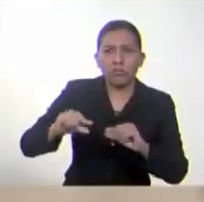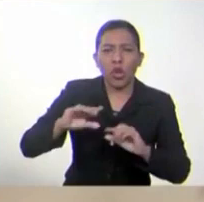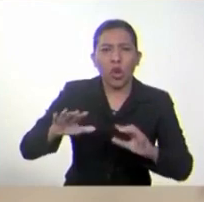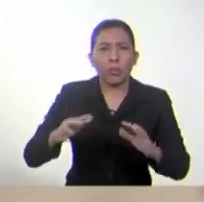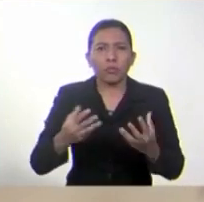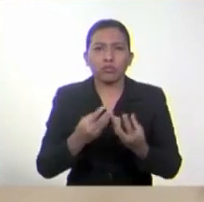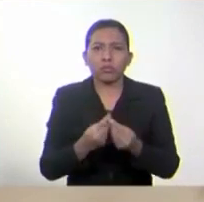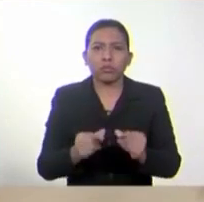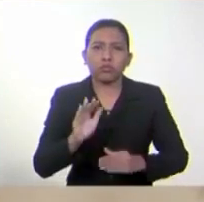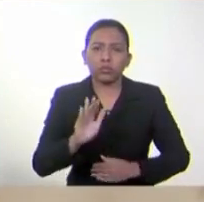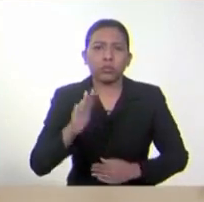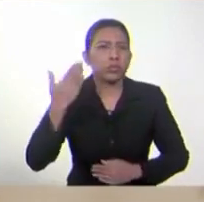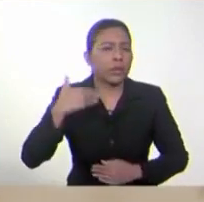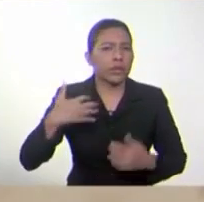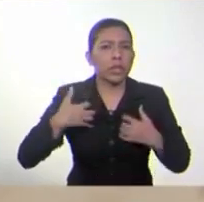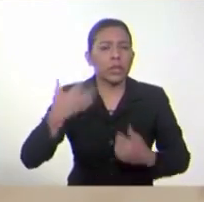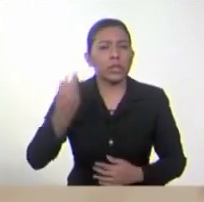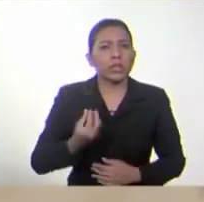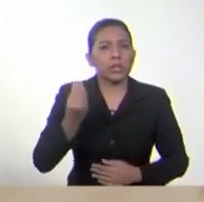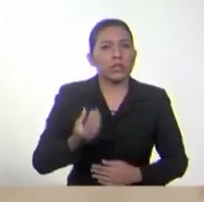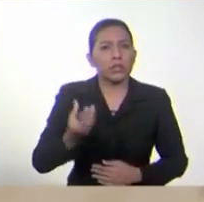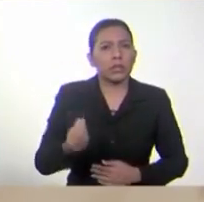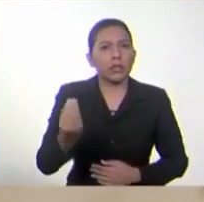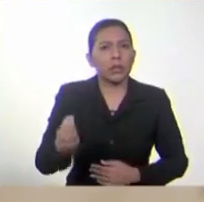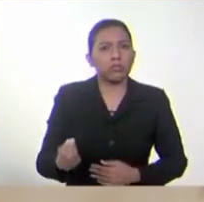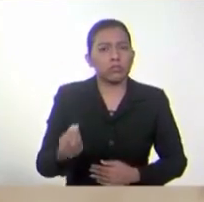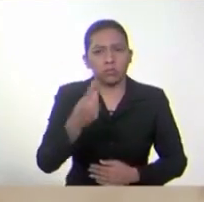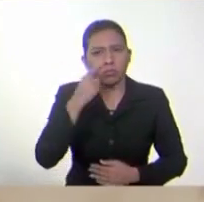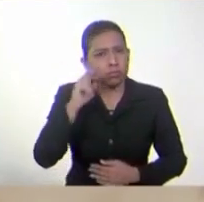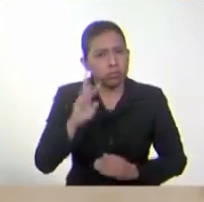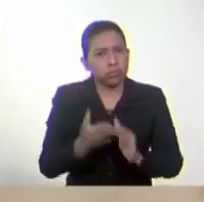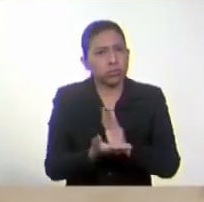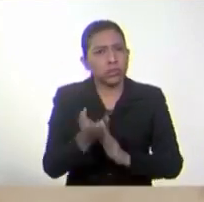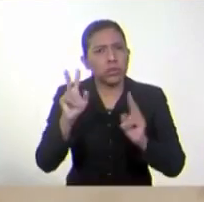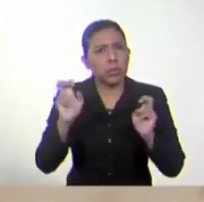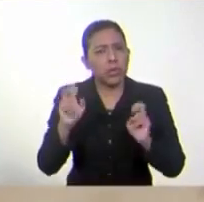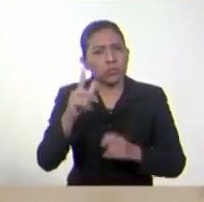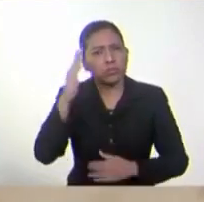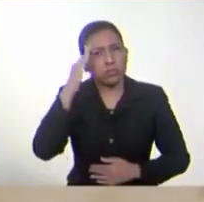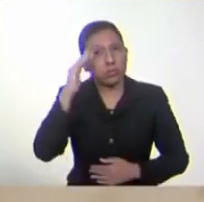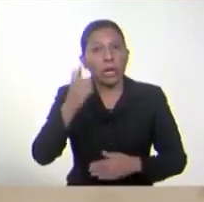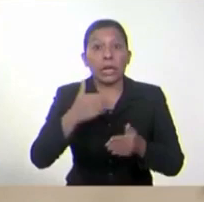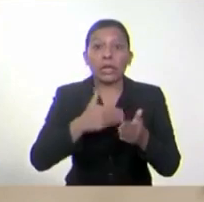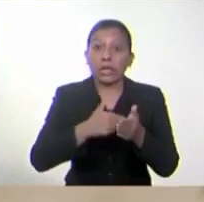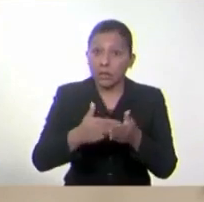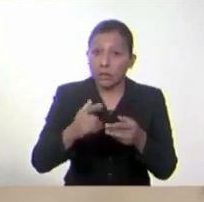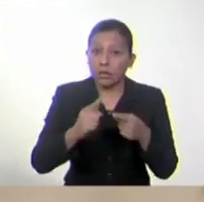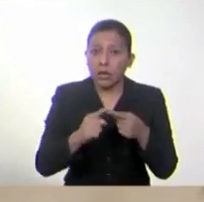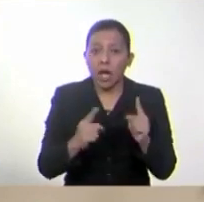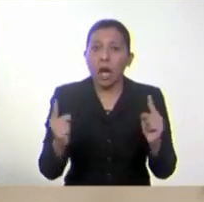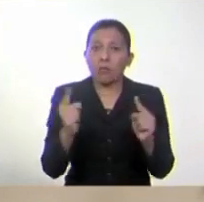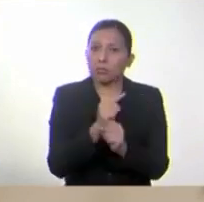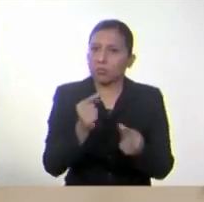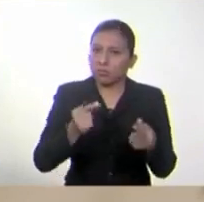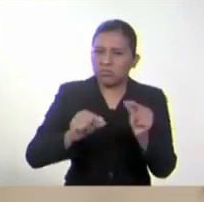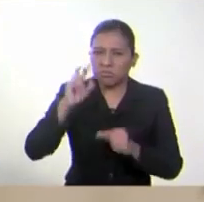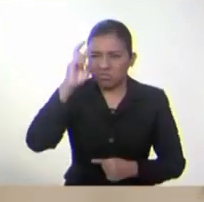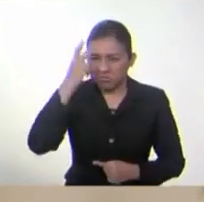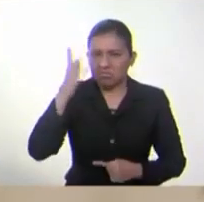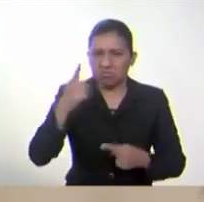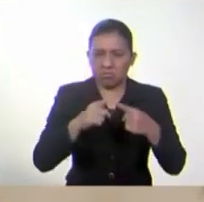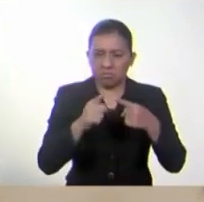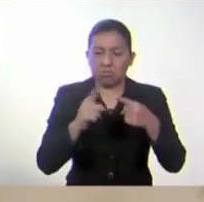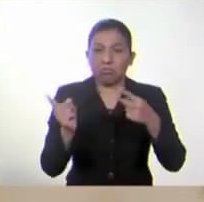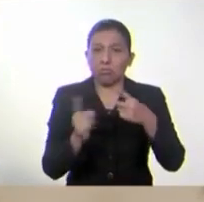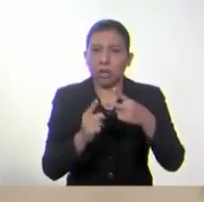la vida cotidiana. ¿Notaste cómo se desarrolló el tema? Iniciamos sobre la definición de un cambio químico, luego las